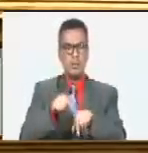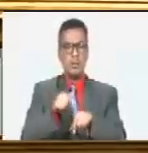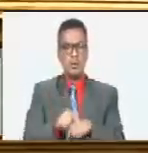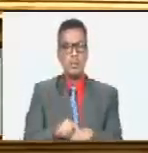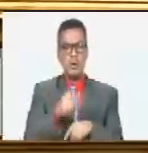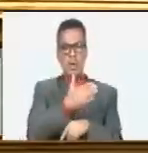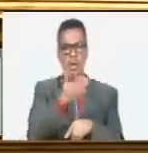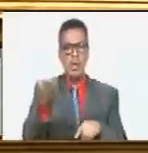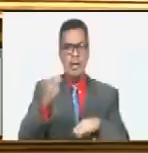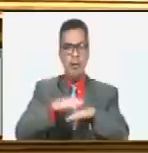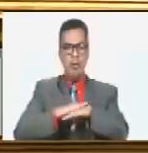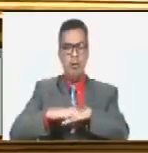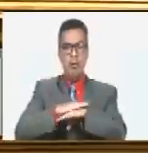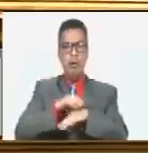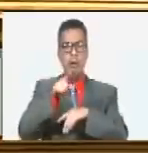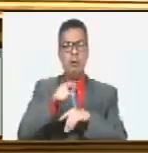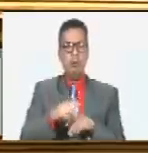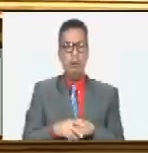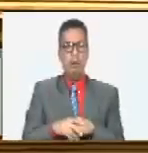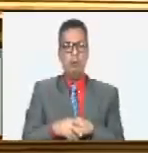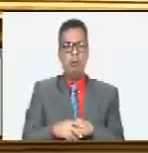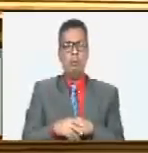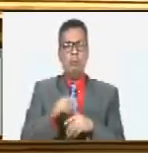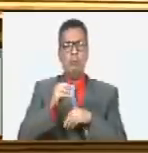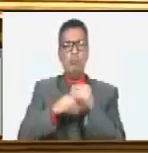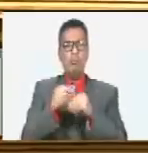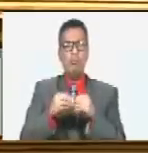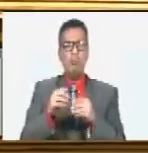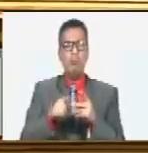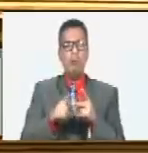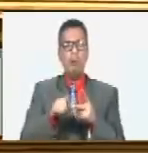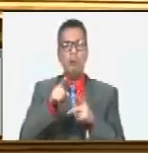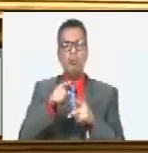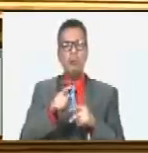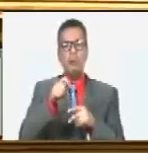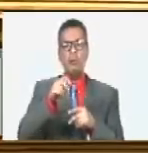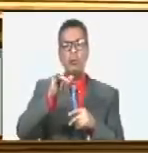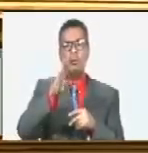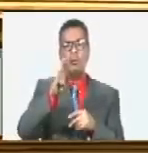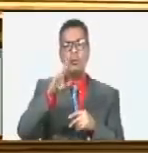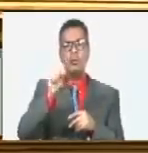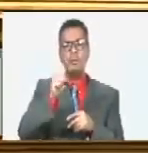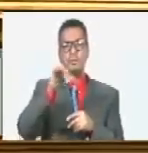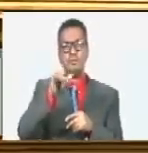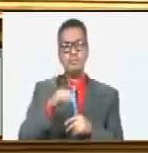disculpen, nosotros rendimos a Tibisay Lucena todos los homenajes.